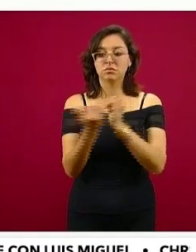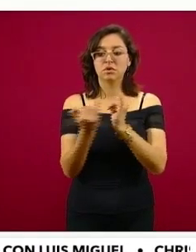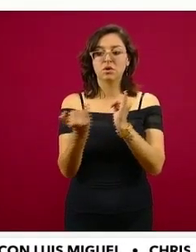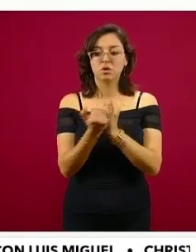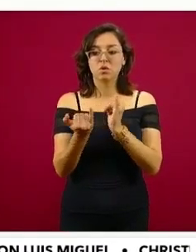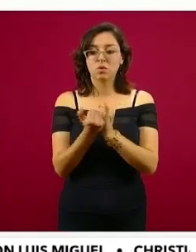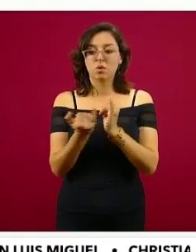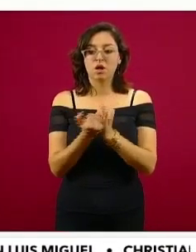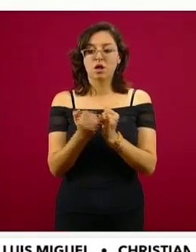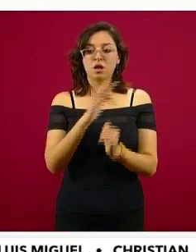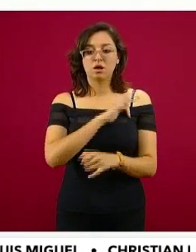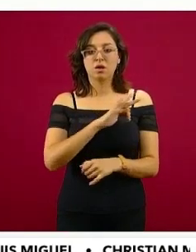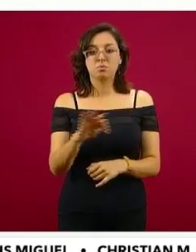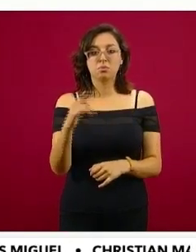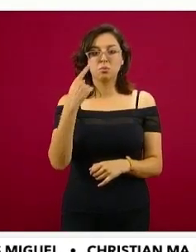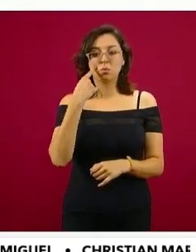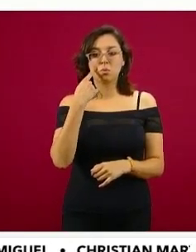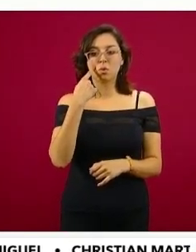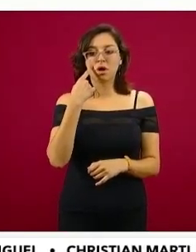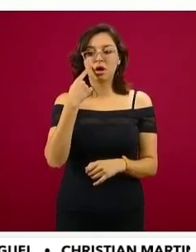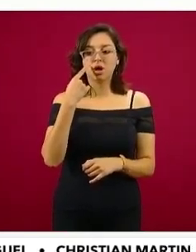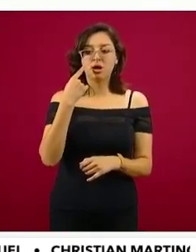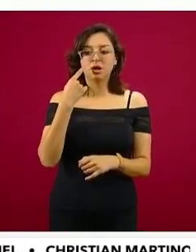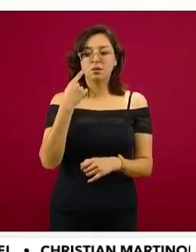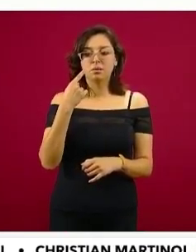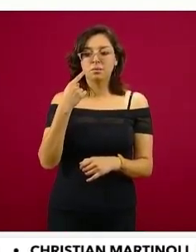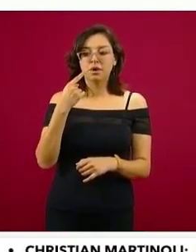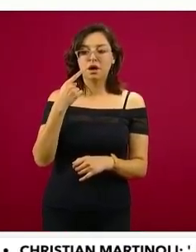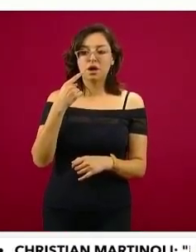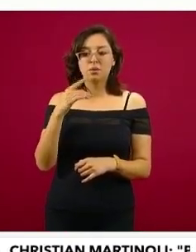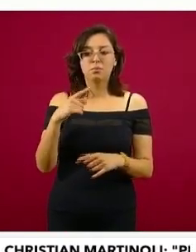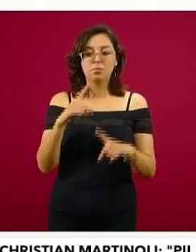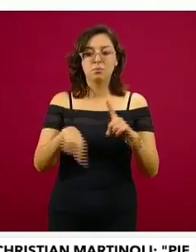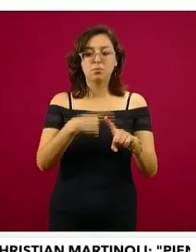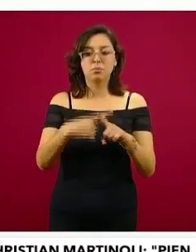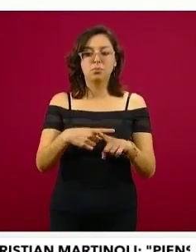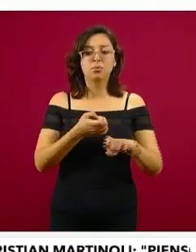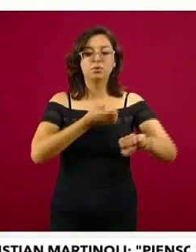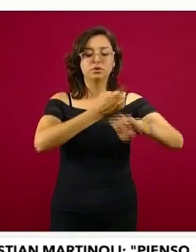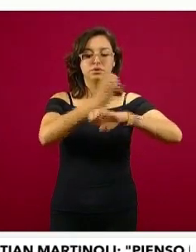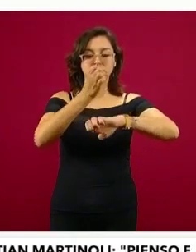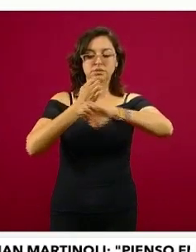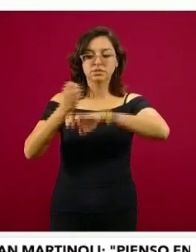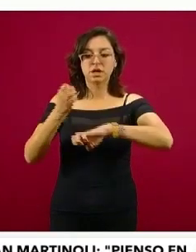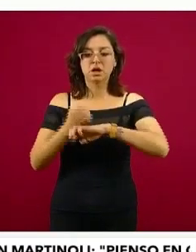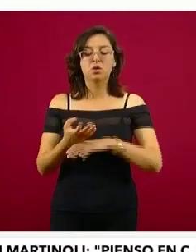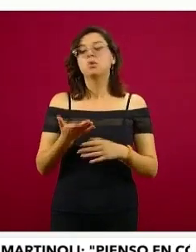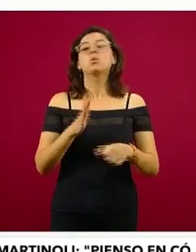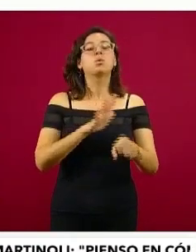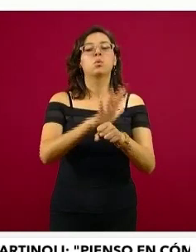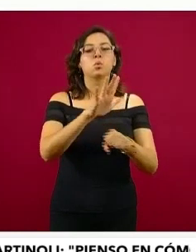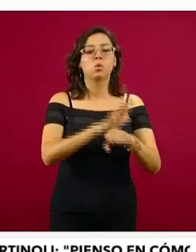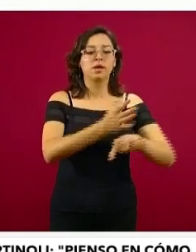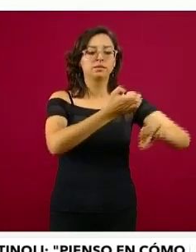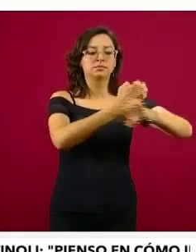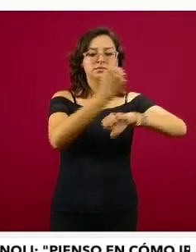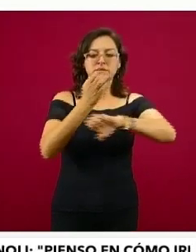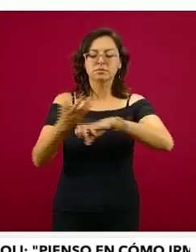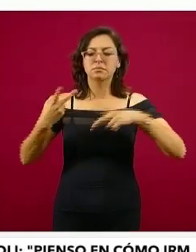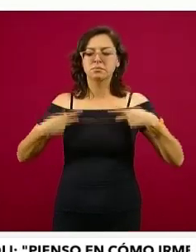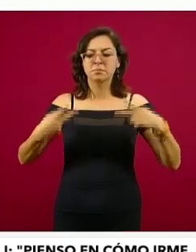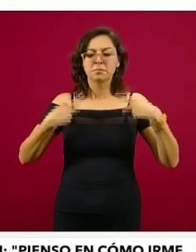esta distribución ahora va por entidad federativa, y entonces también podemos ver en qué entidades federativas hay